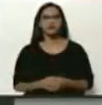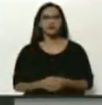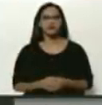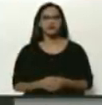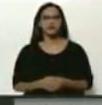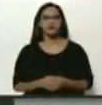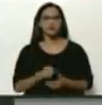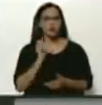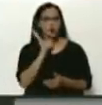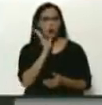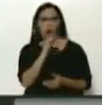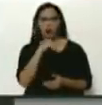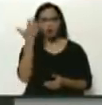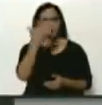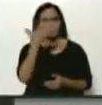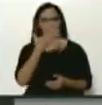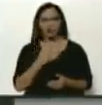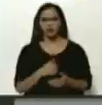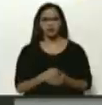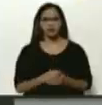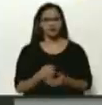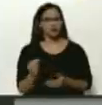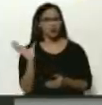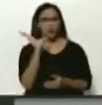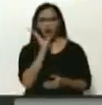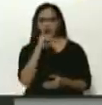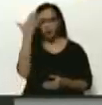Eso no hay ninguna duda. Ninguna duda.